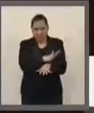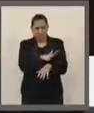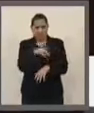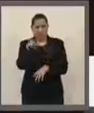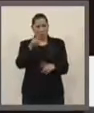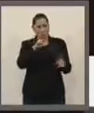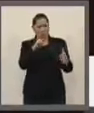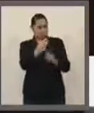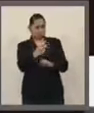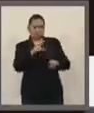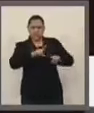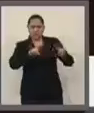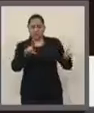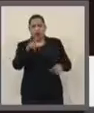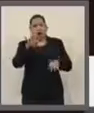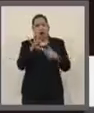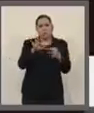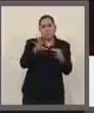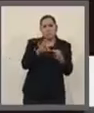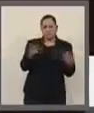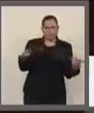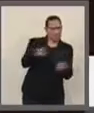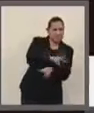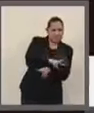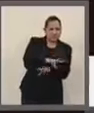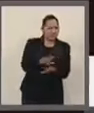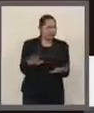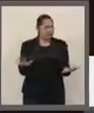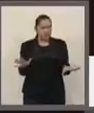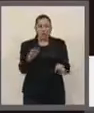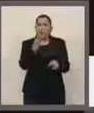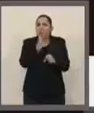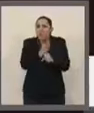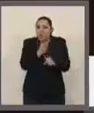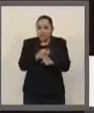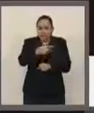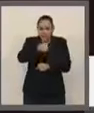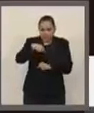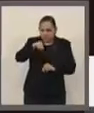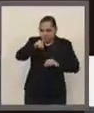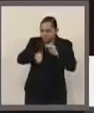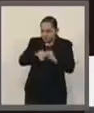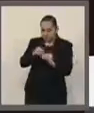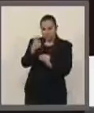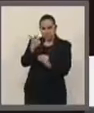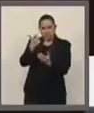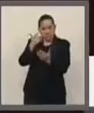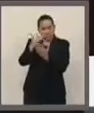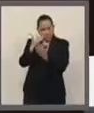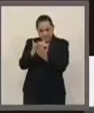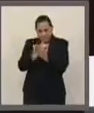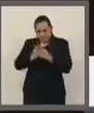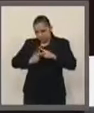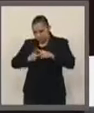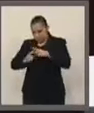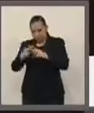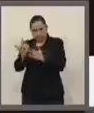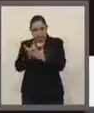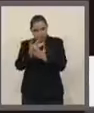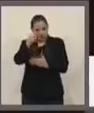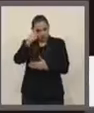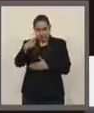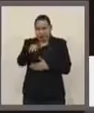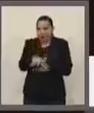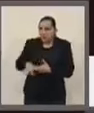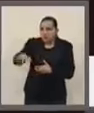estamos presentando un presupuesto para el pueblo y cada que se piensa en el pueblo populista, asistencialista